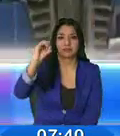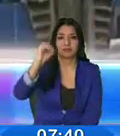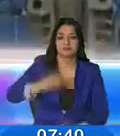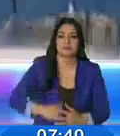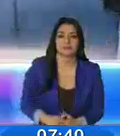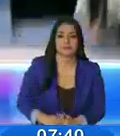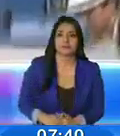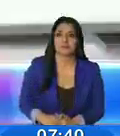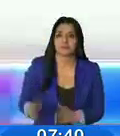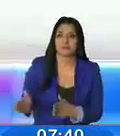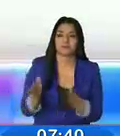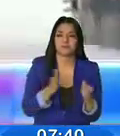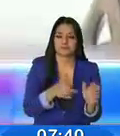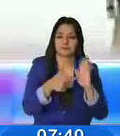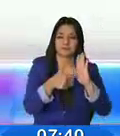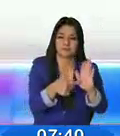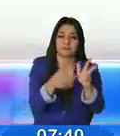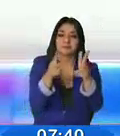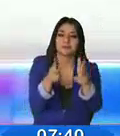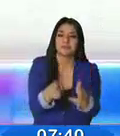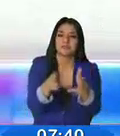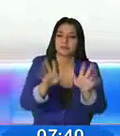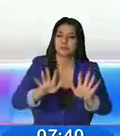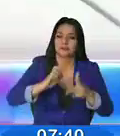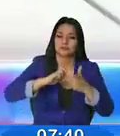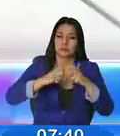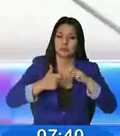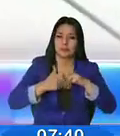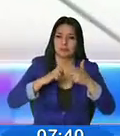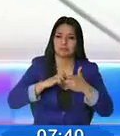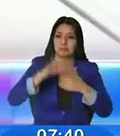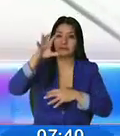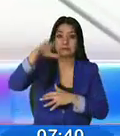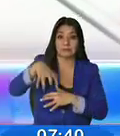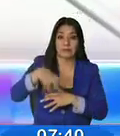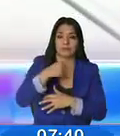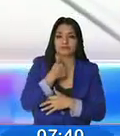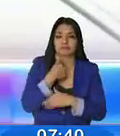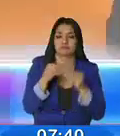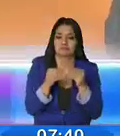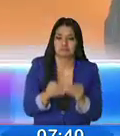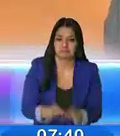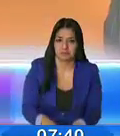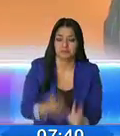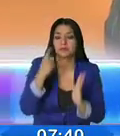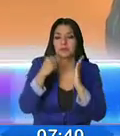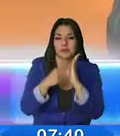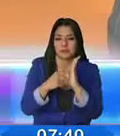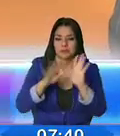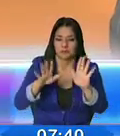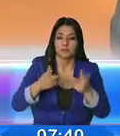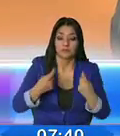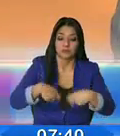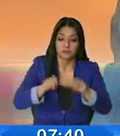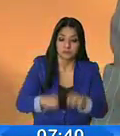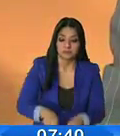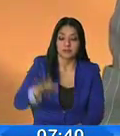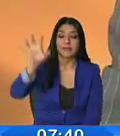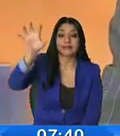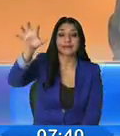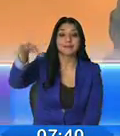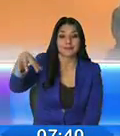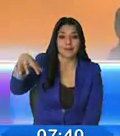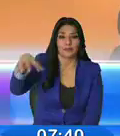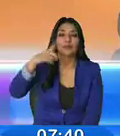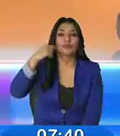mismo ejemplo, según Lianes, se presentarían otros factores que habrían perjudicado aún más a la ciudadanía ecuatoriana. En los contratos que el Estado,